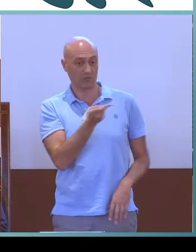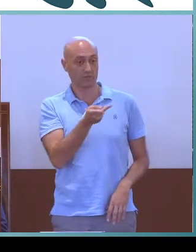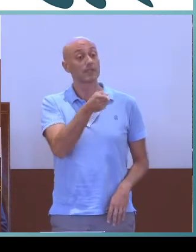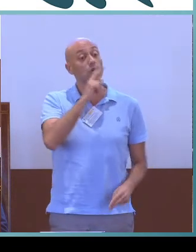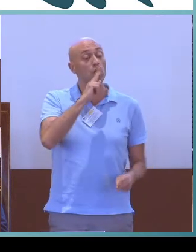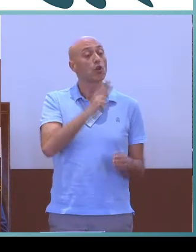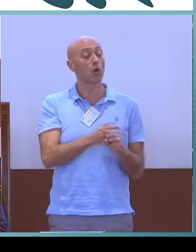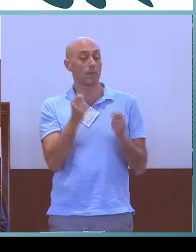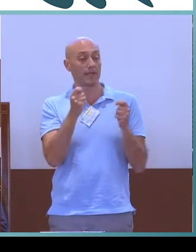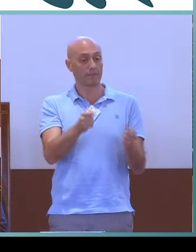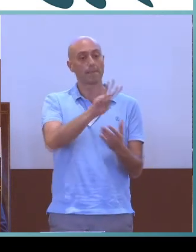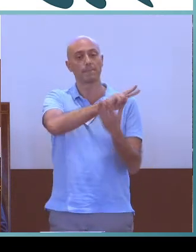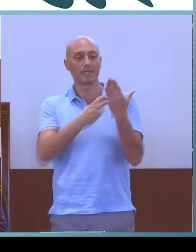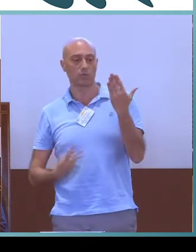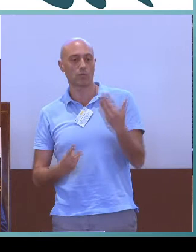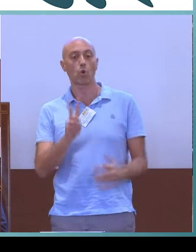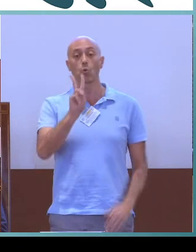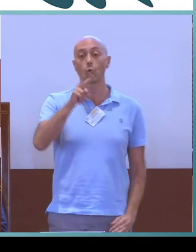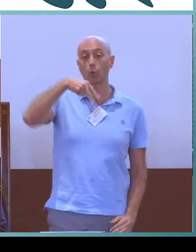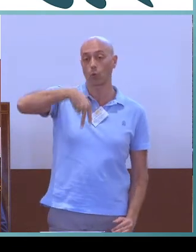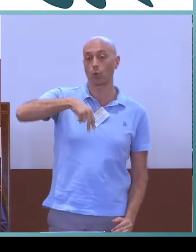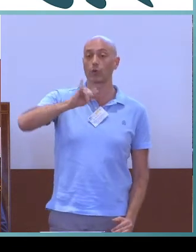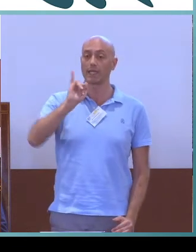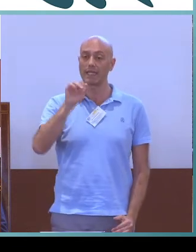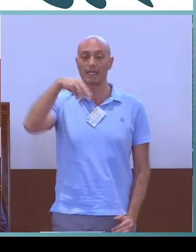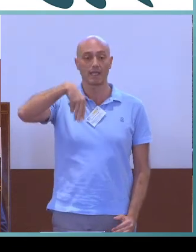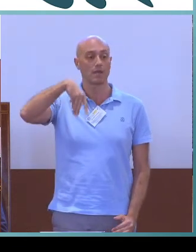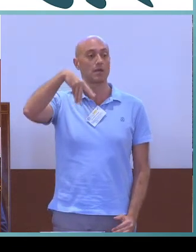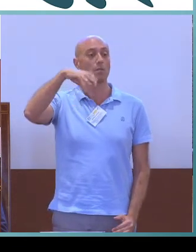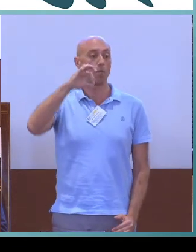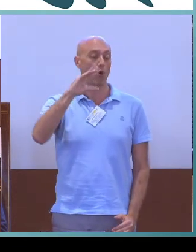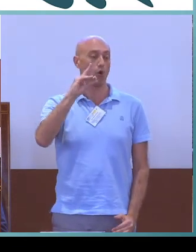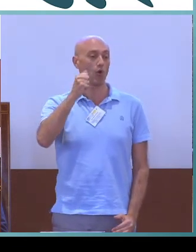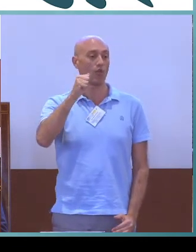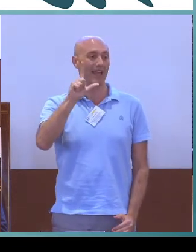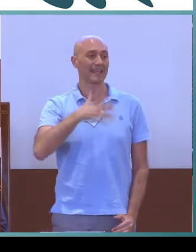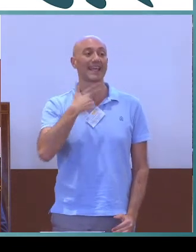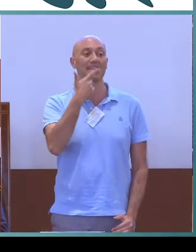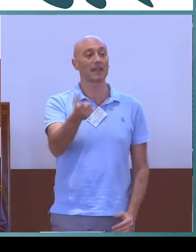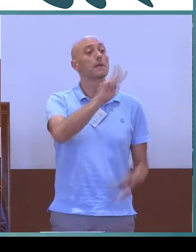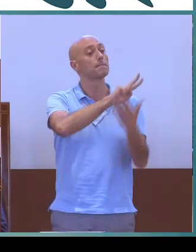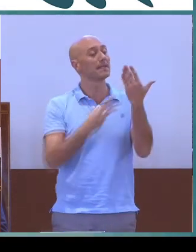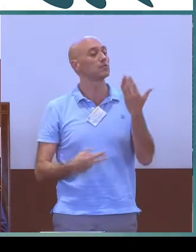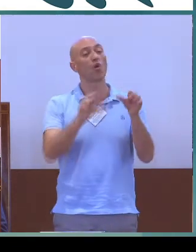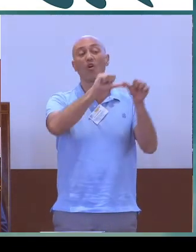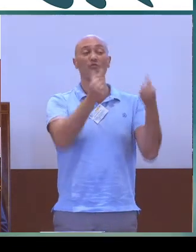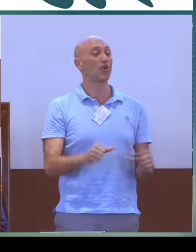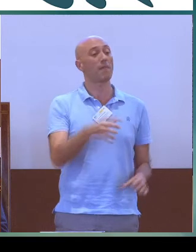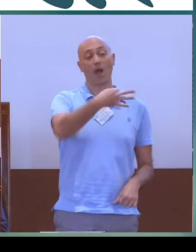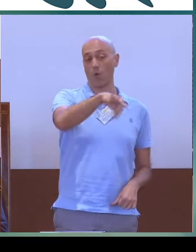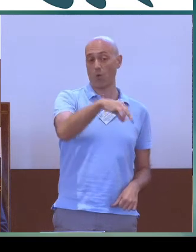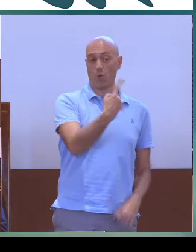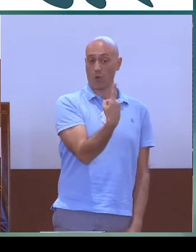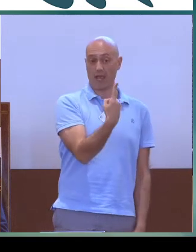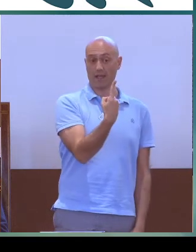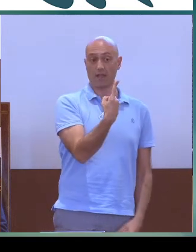ejemplo, en el ejemplo que traemos, el inglés y el francés. Y decimos unimodal porque estamos hablando